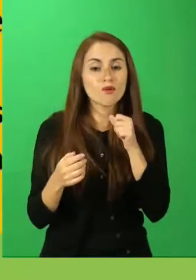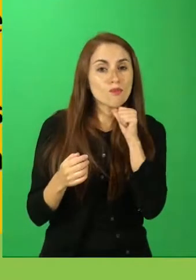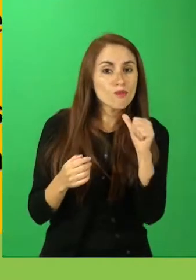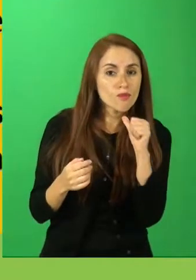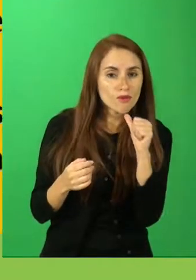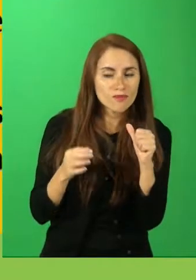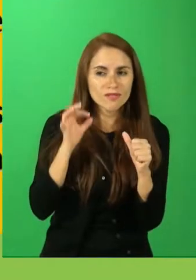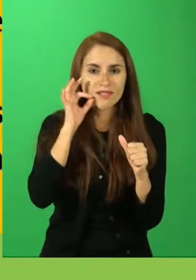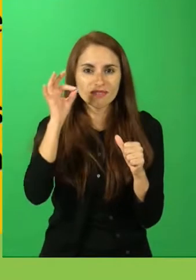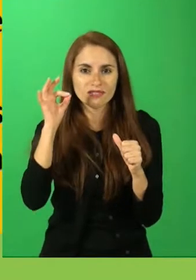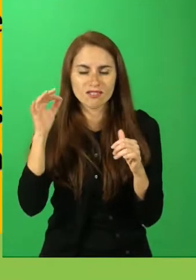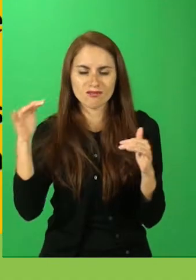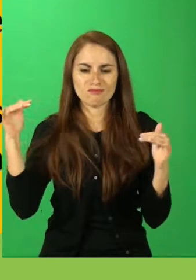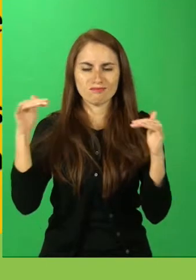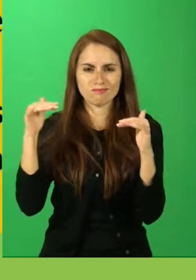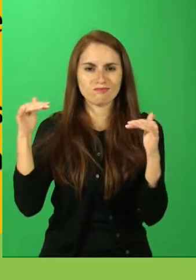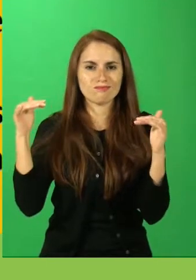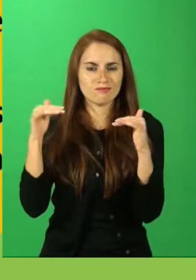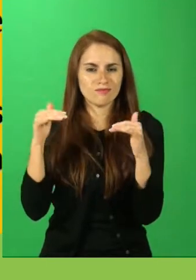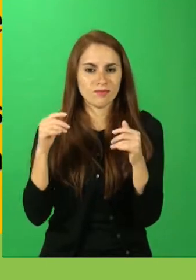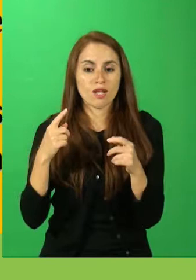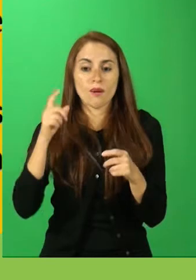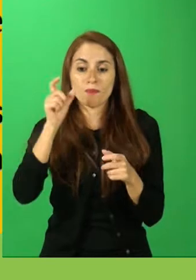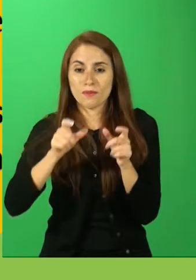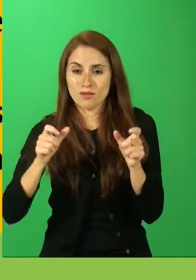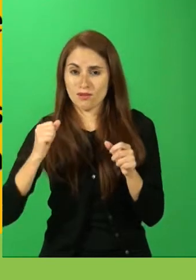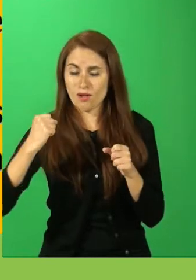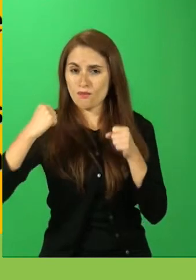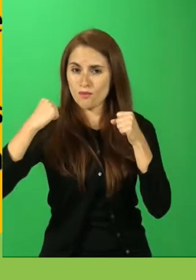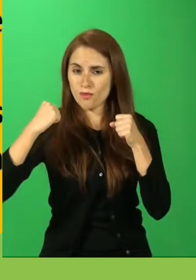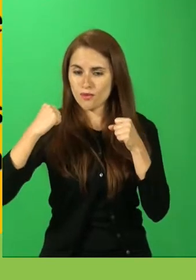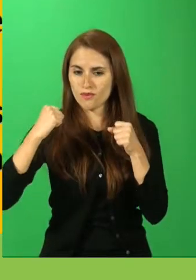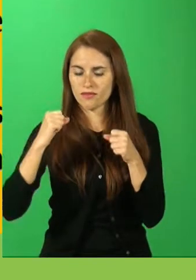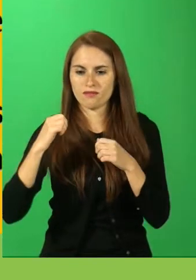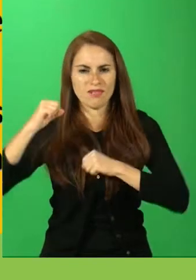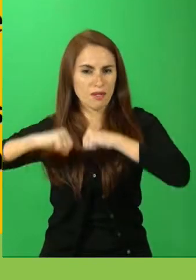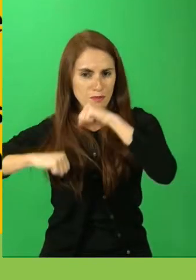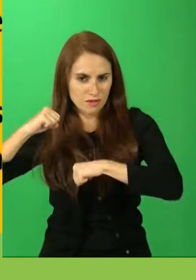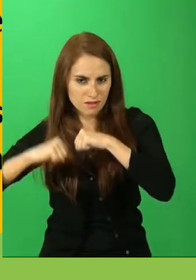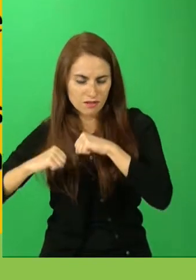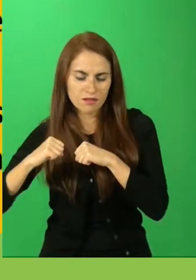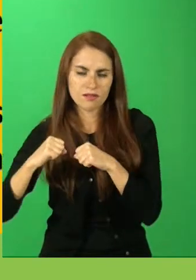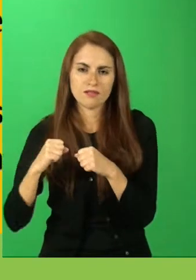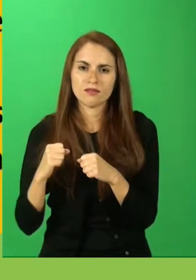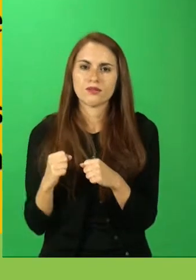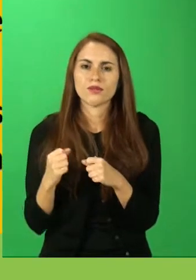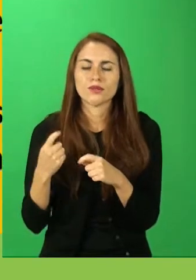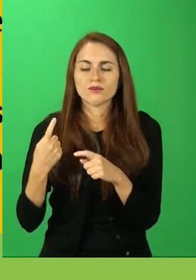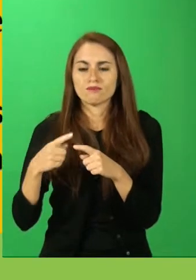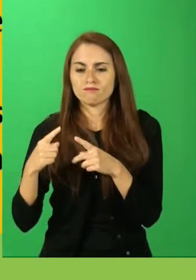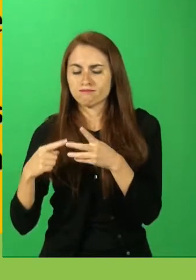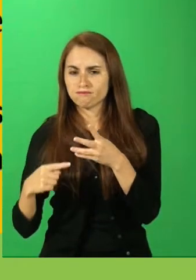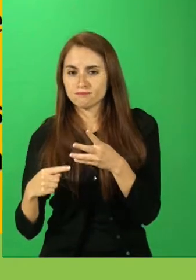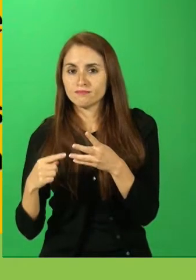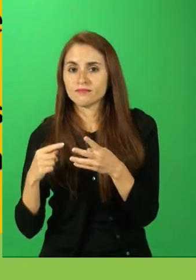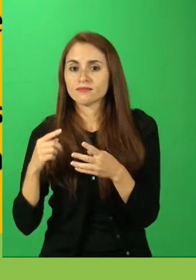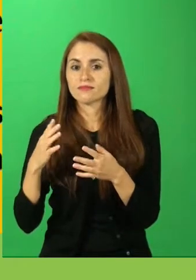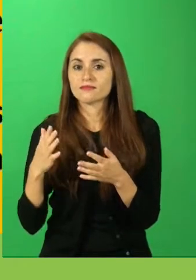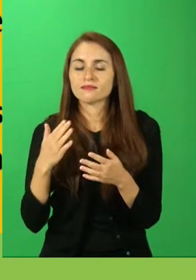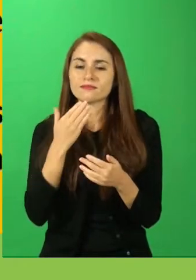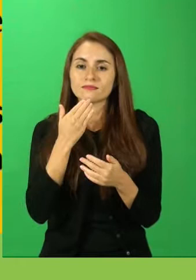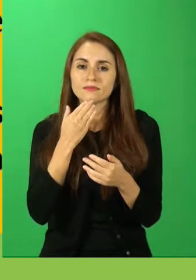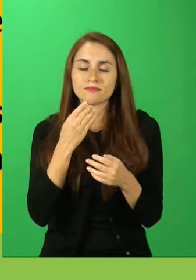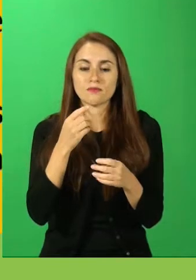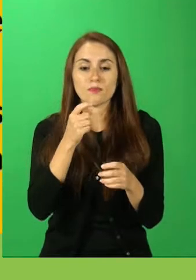¿Entre quiénes? Entre los que tienen poder, ya sea los empresarios, y los que generan la